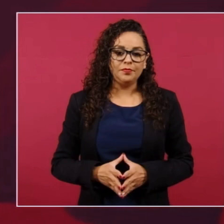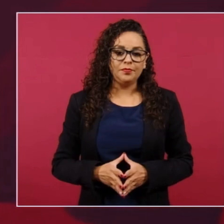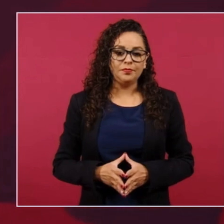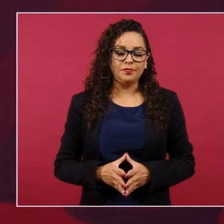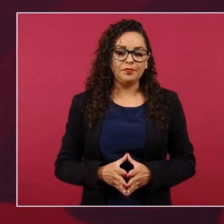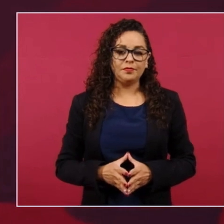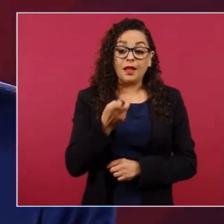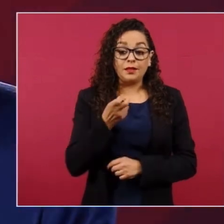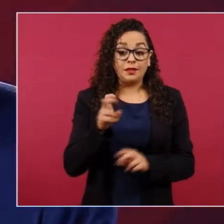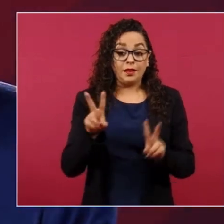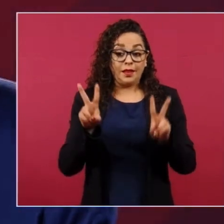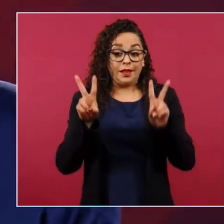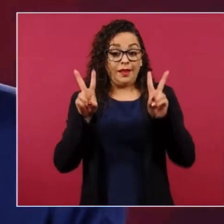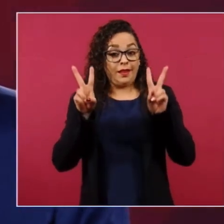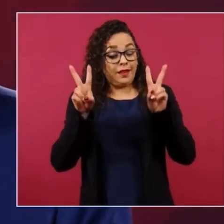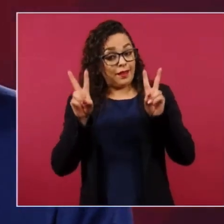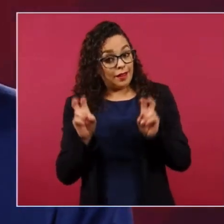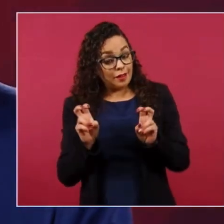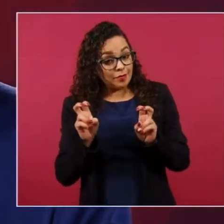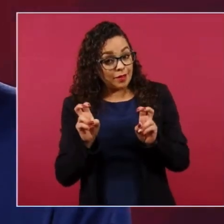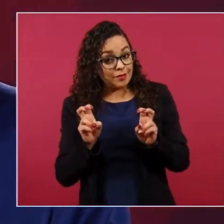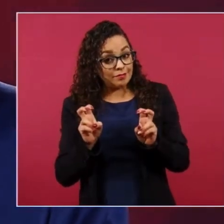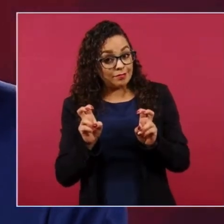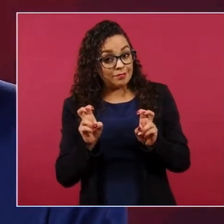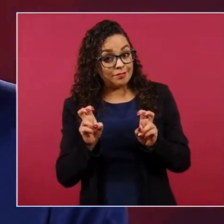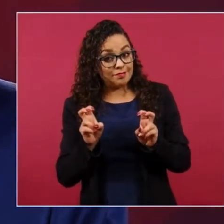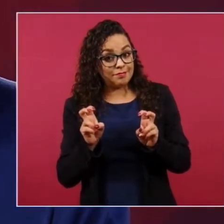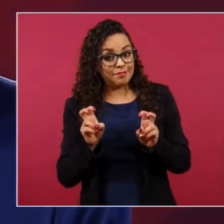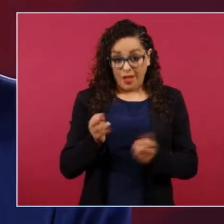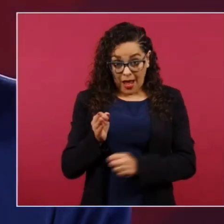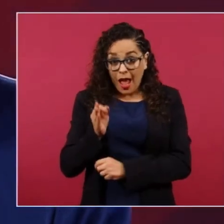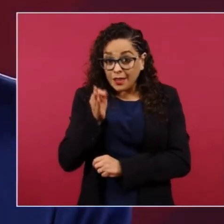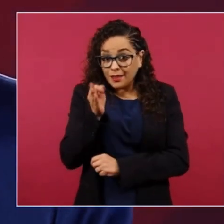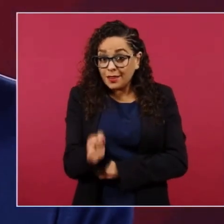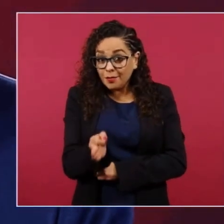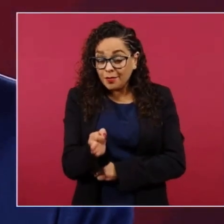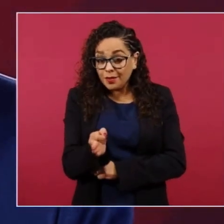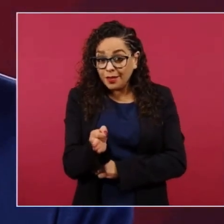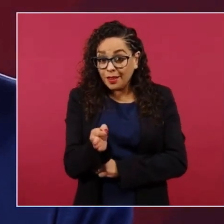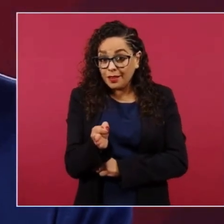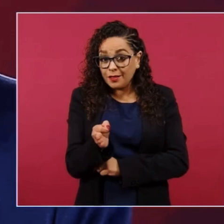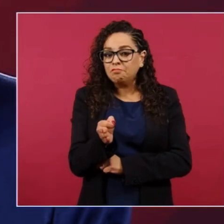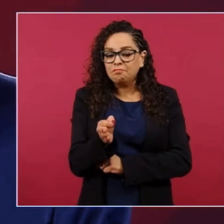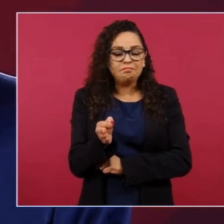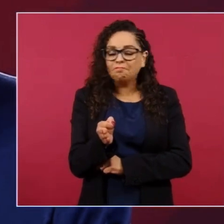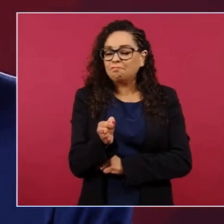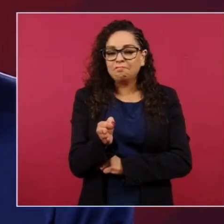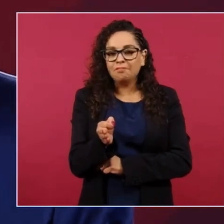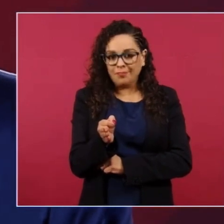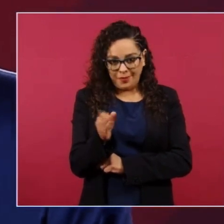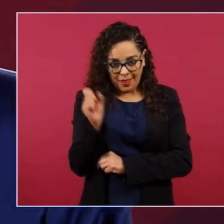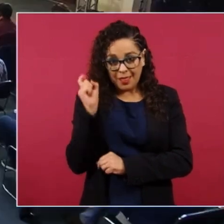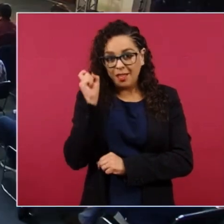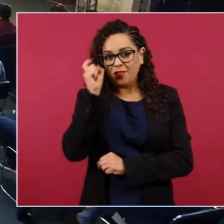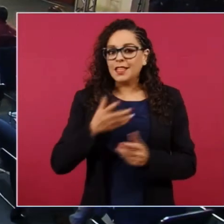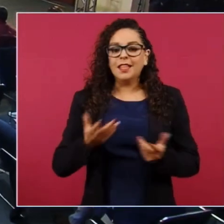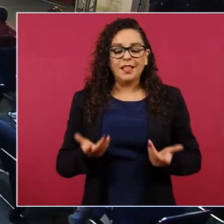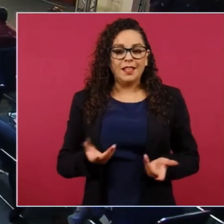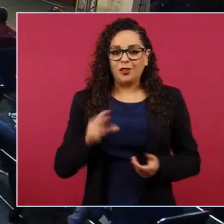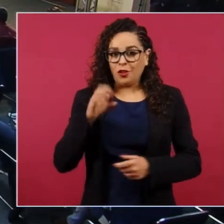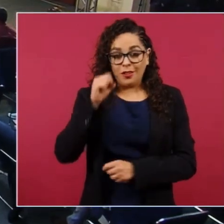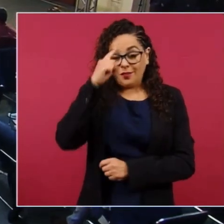que este asunto pues no se acepta, ¿no?, tan fácilmente. Yo tengo que